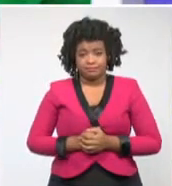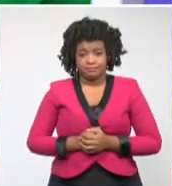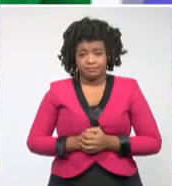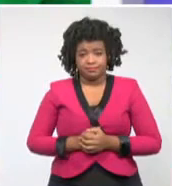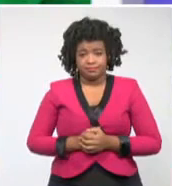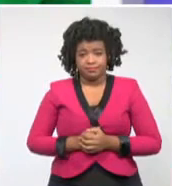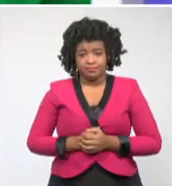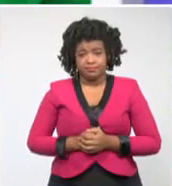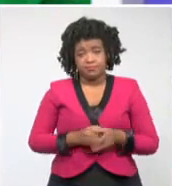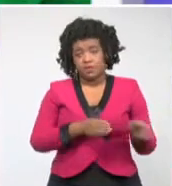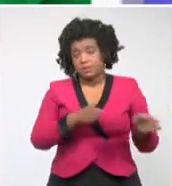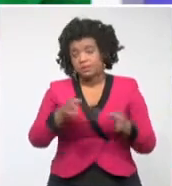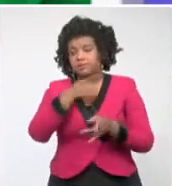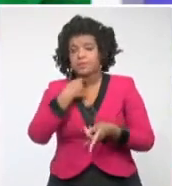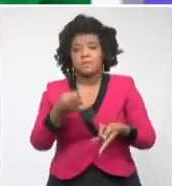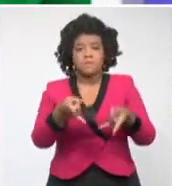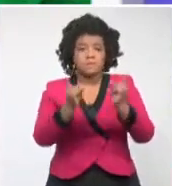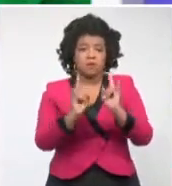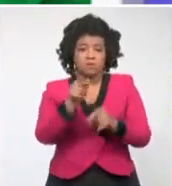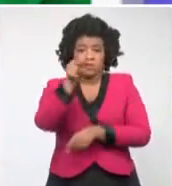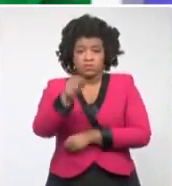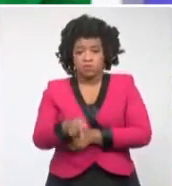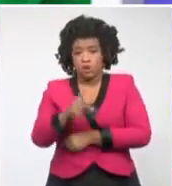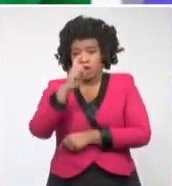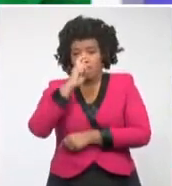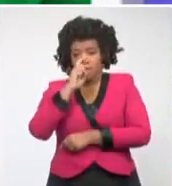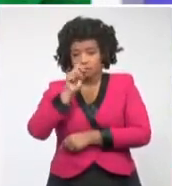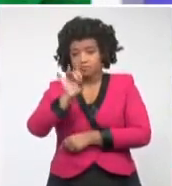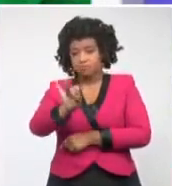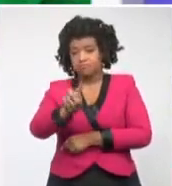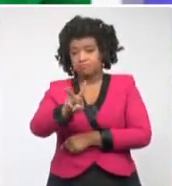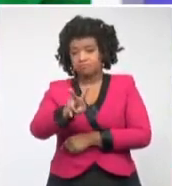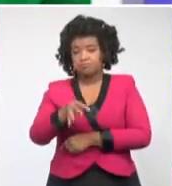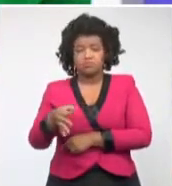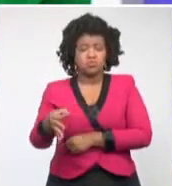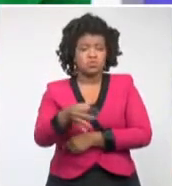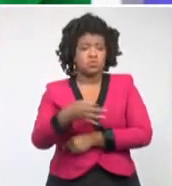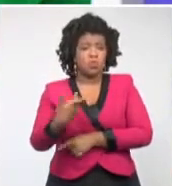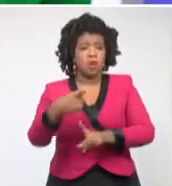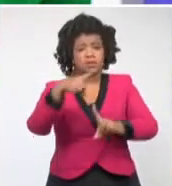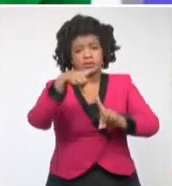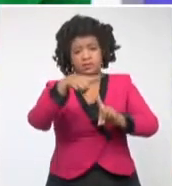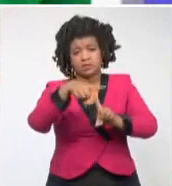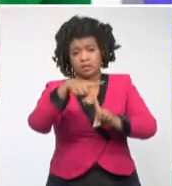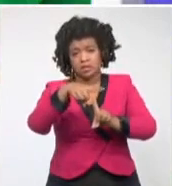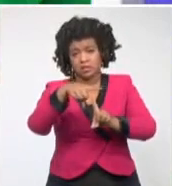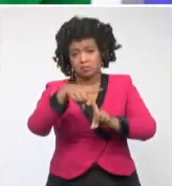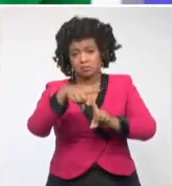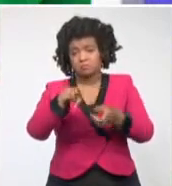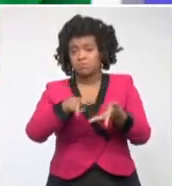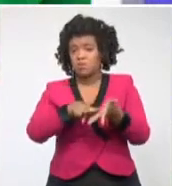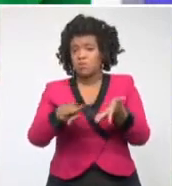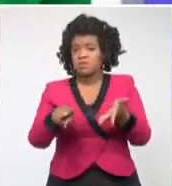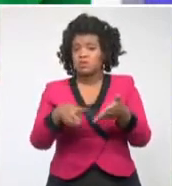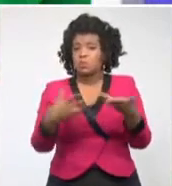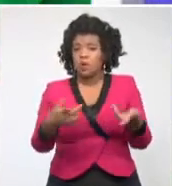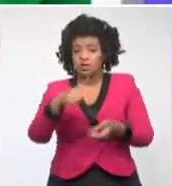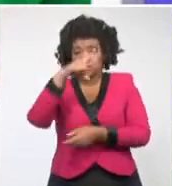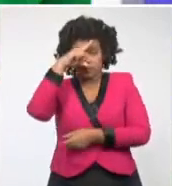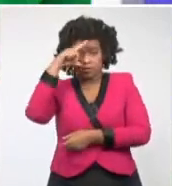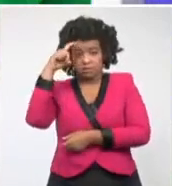Fallece una paciente de 72 años del municipio Trinidad, en la provincia de Santi